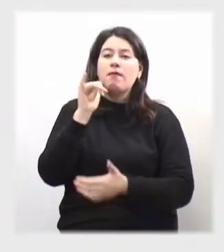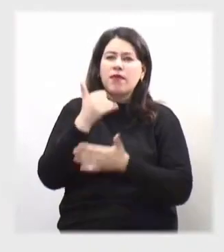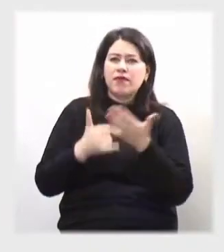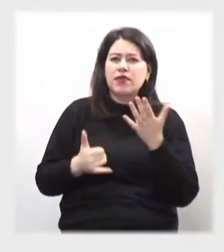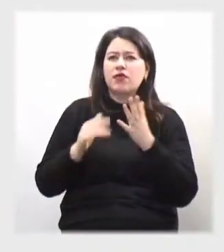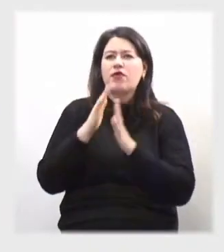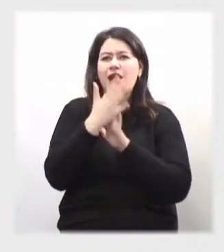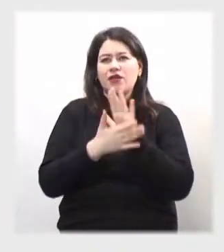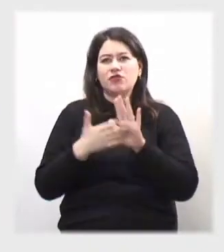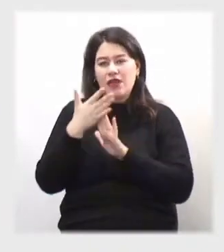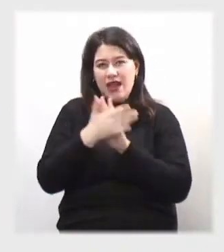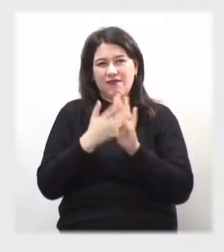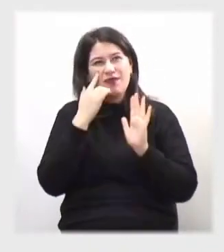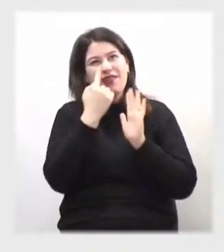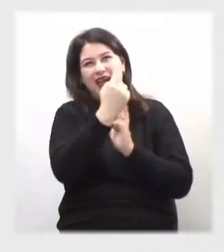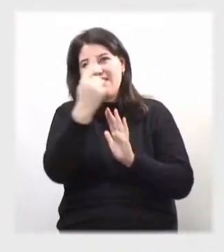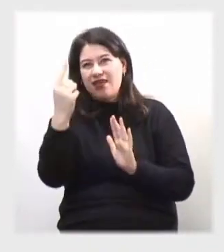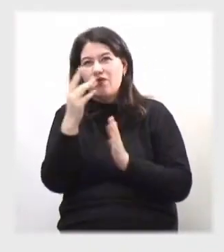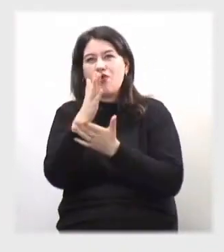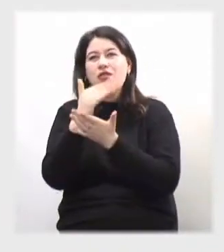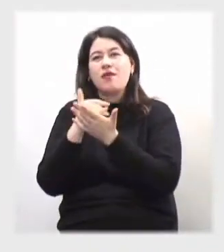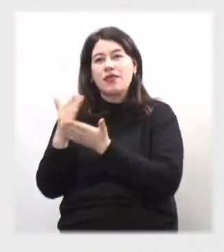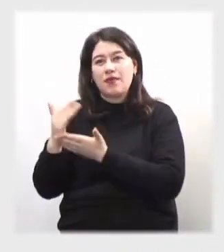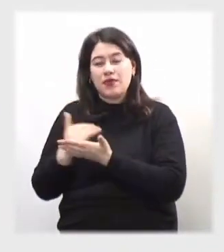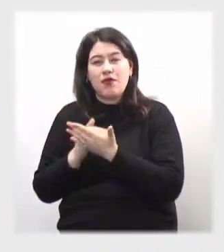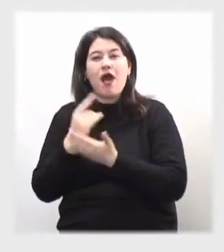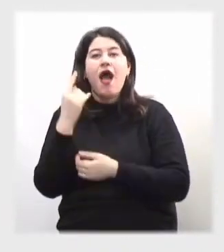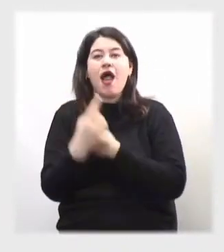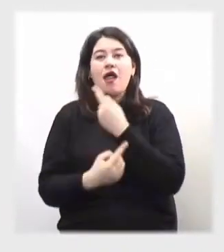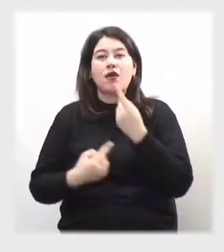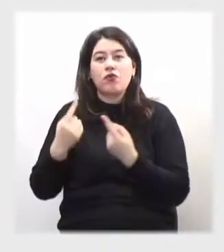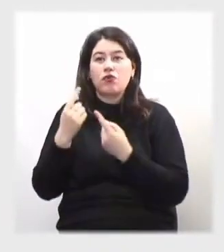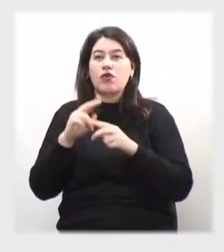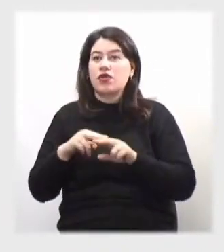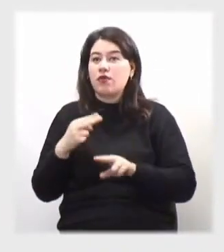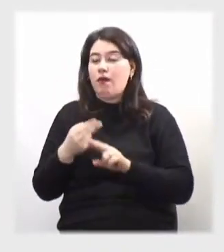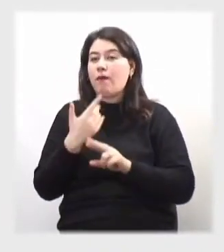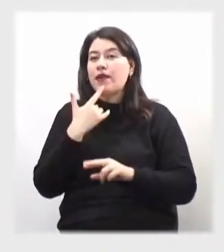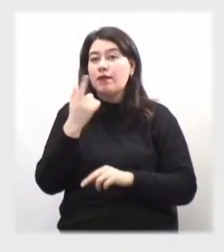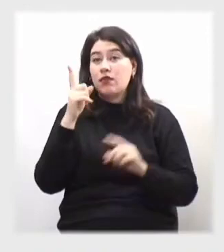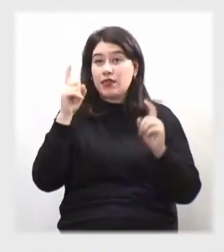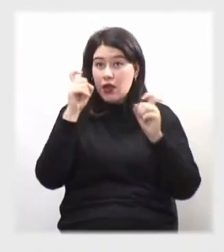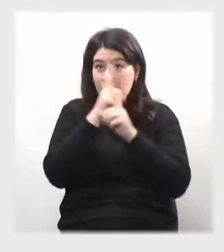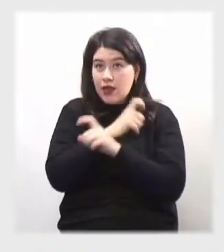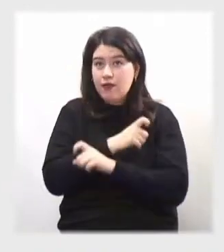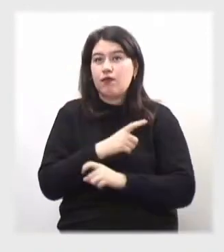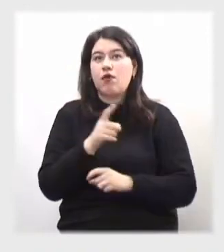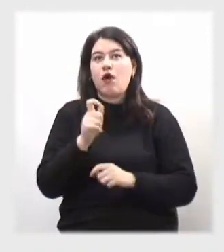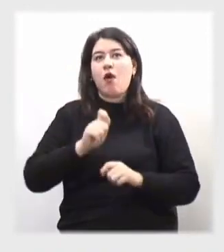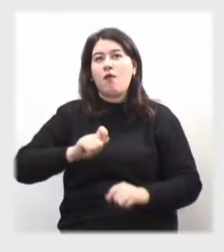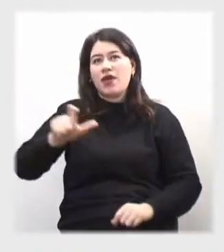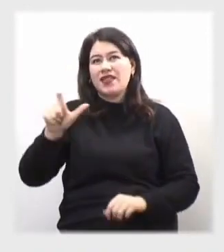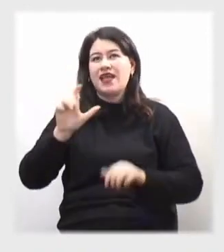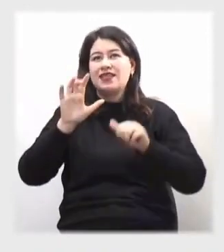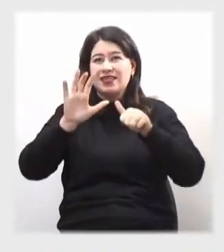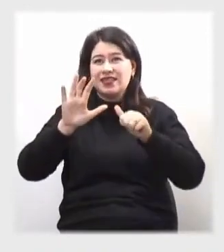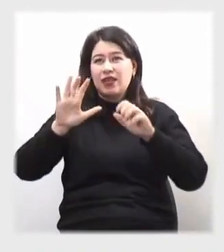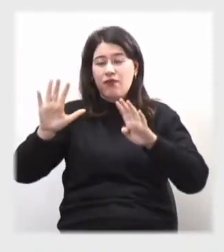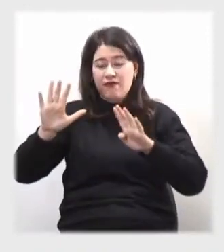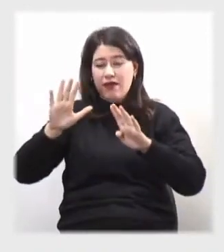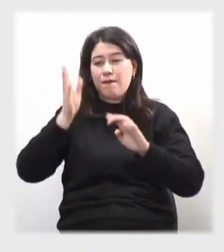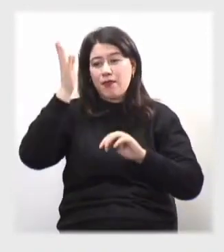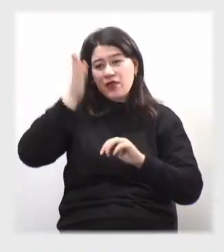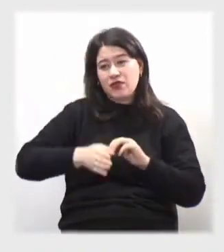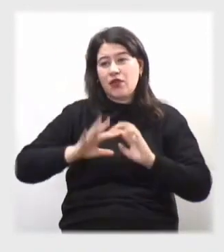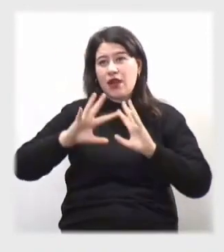departamental es lo que tenemos allí que en algunos departamentos nuevamente el departamento de tacuarembó entonces 69% la rapiña